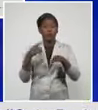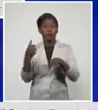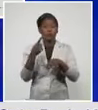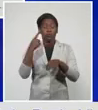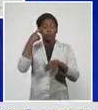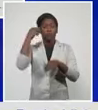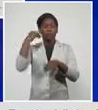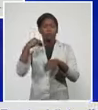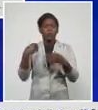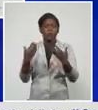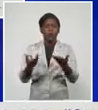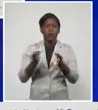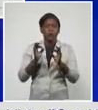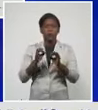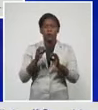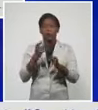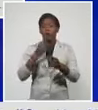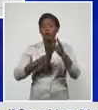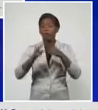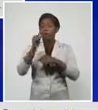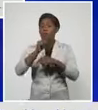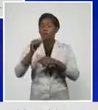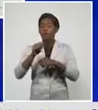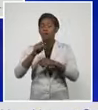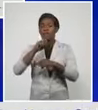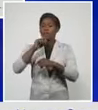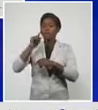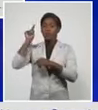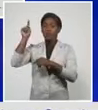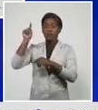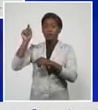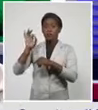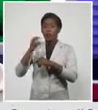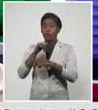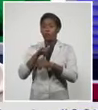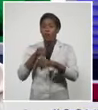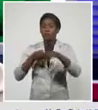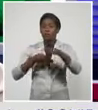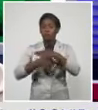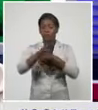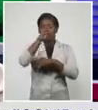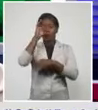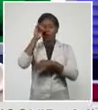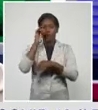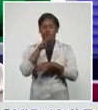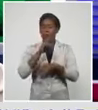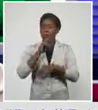puedan tener acceso a estas salas. Pero bueno, seguimos trabajando, seguimos en combate,